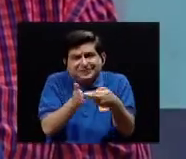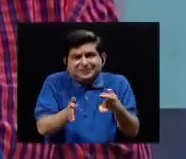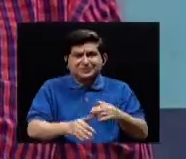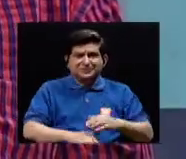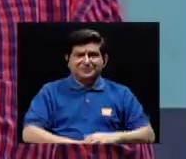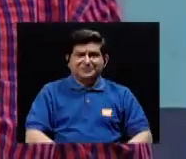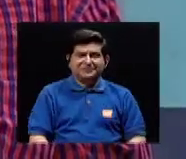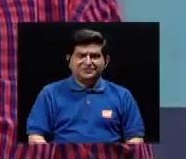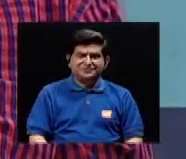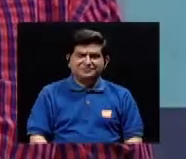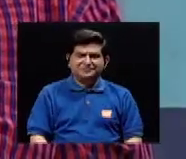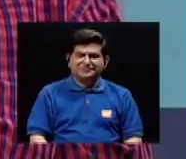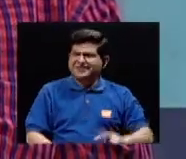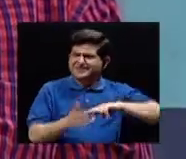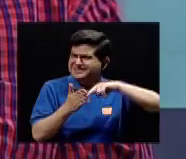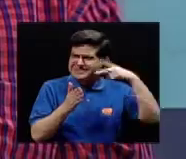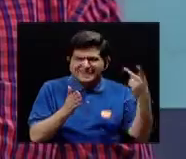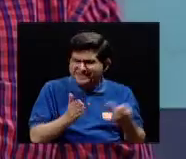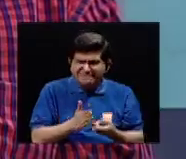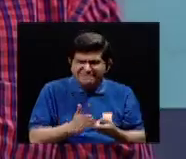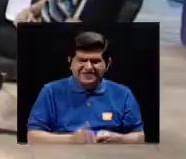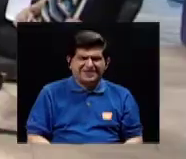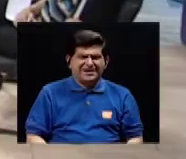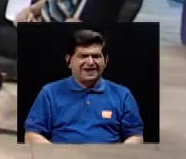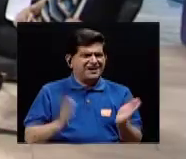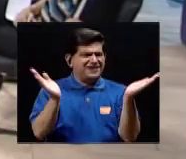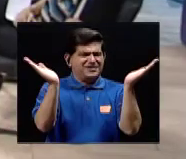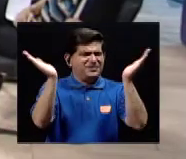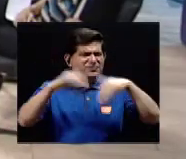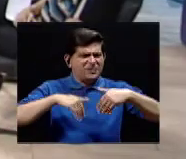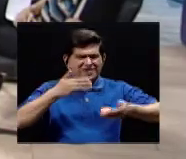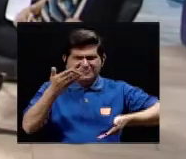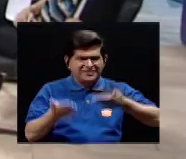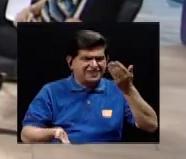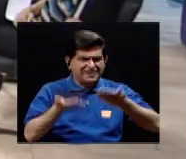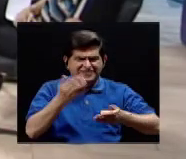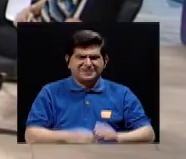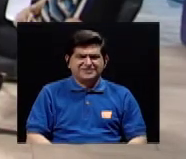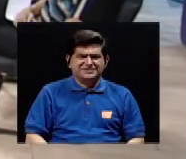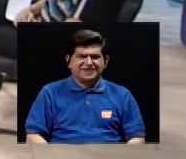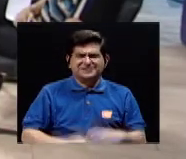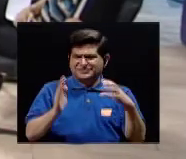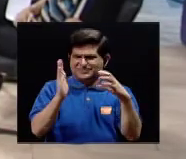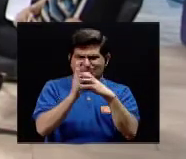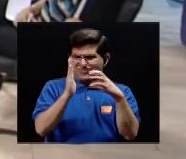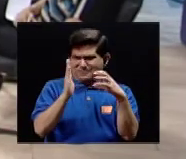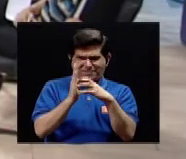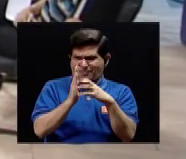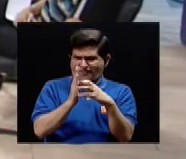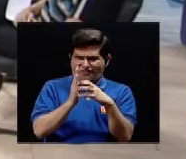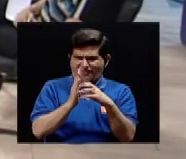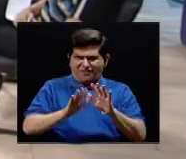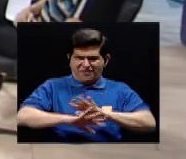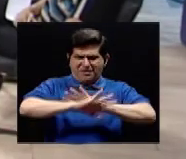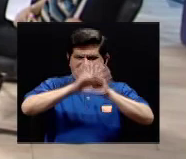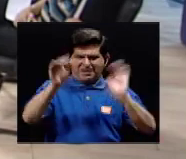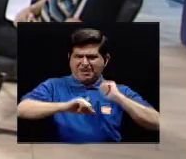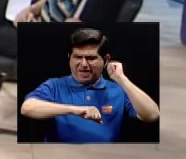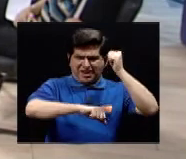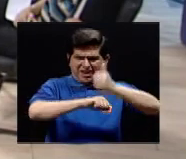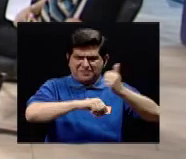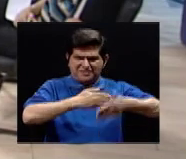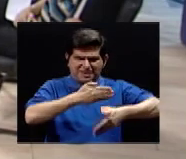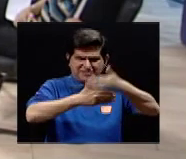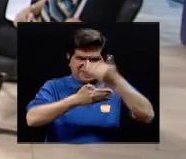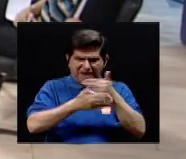redundancia. Entonces quiere decir que no había una línea de guión claramente